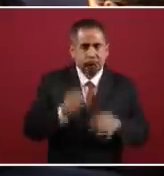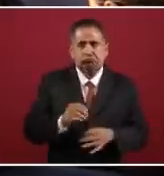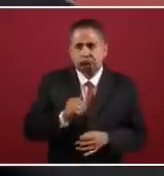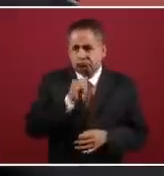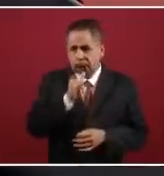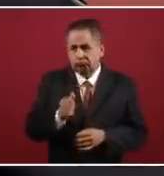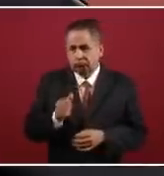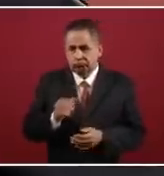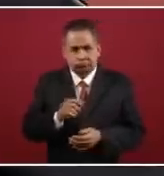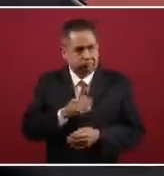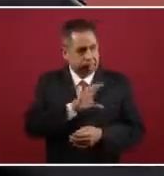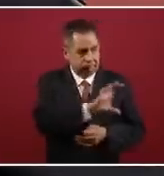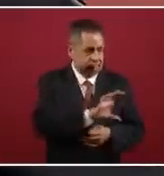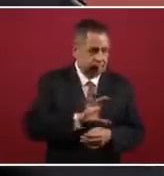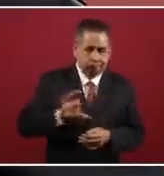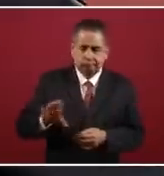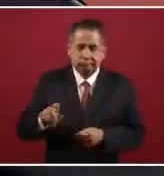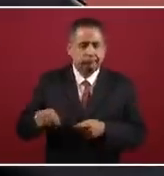los recursos.